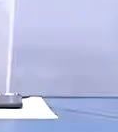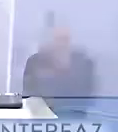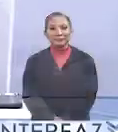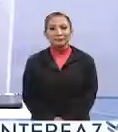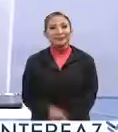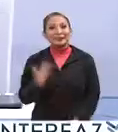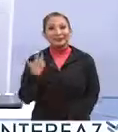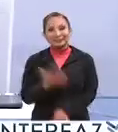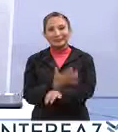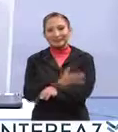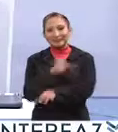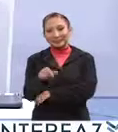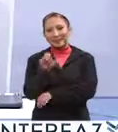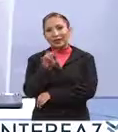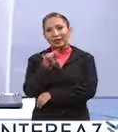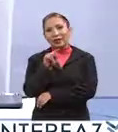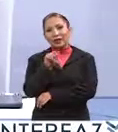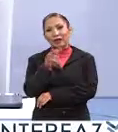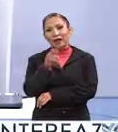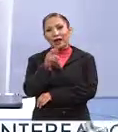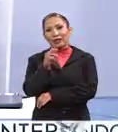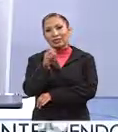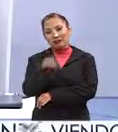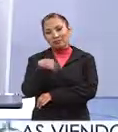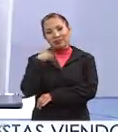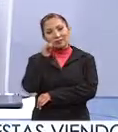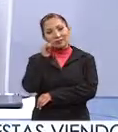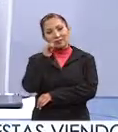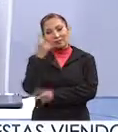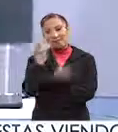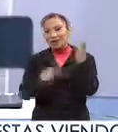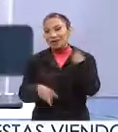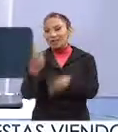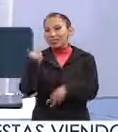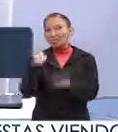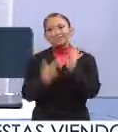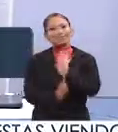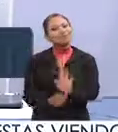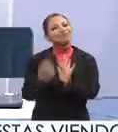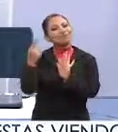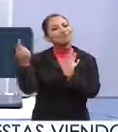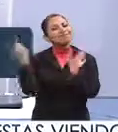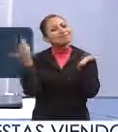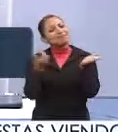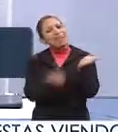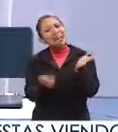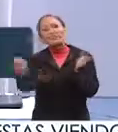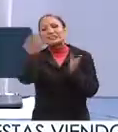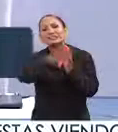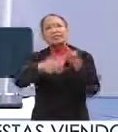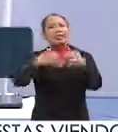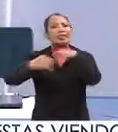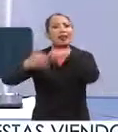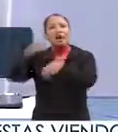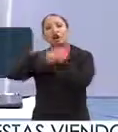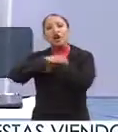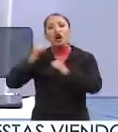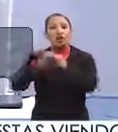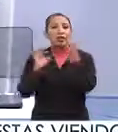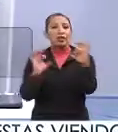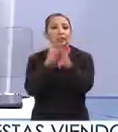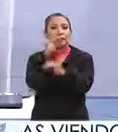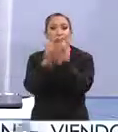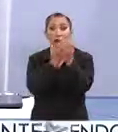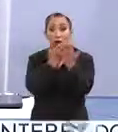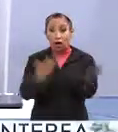Y bueno, ya está con nosotros Eduardo Gaitán, que como siempre nos viene a mostrar, a enseñar el andamiaje educativo detrás del deporte, en